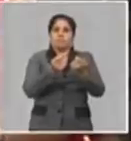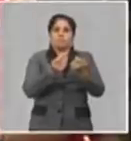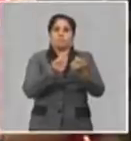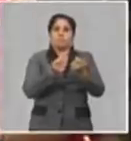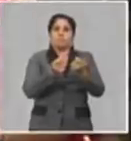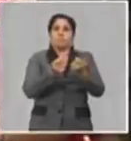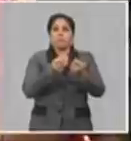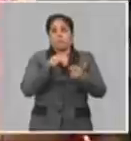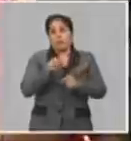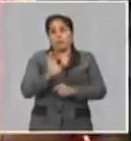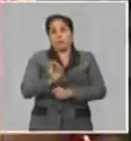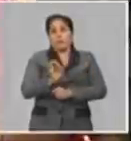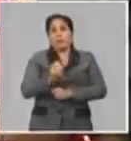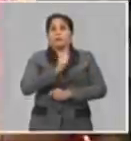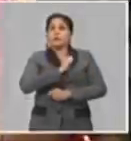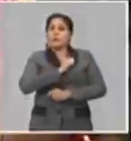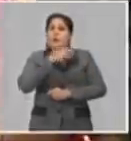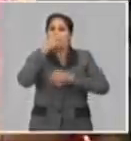siguiente,